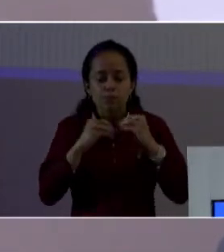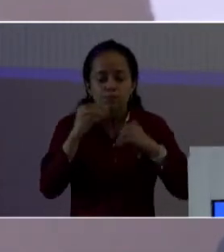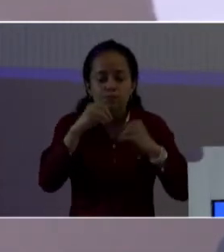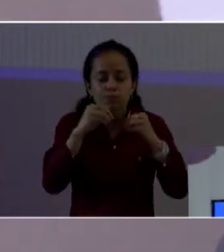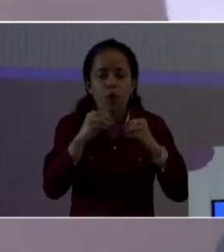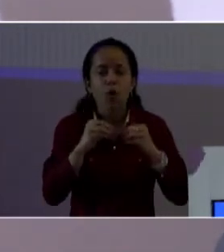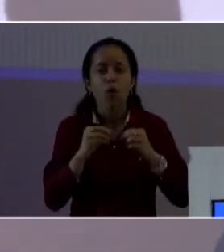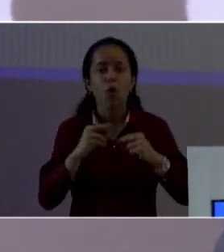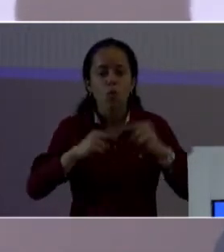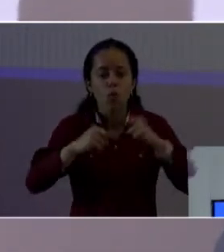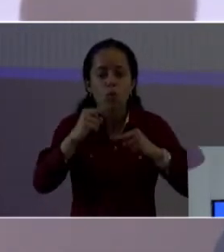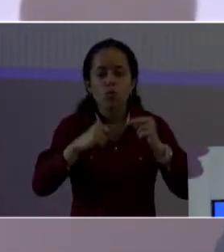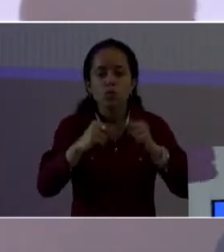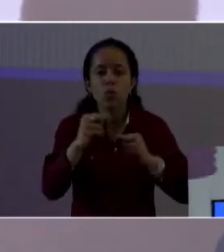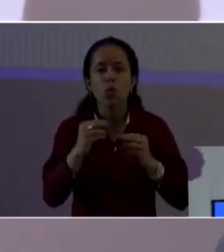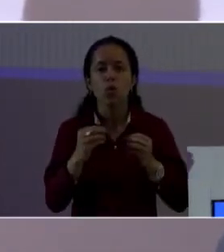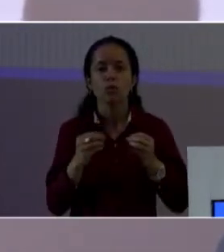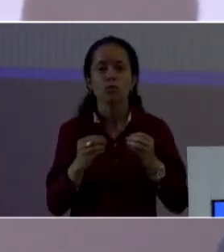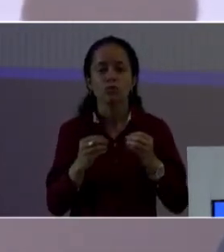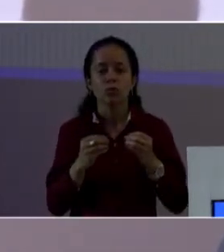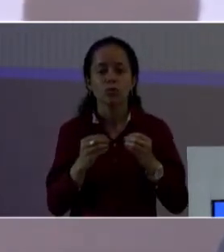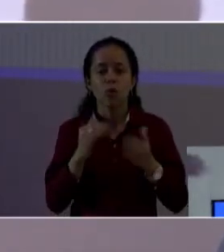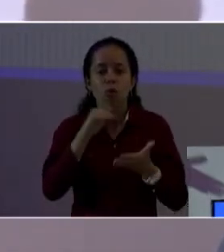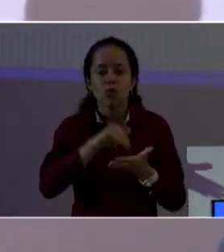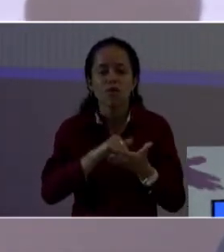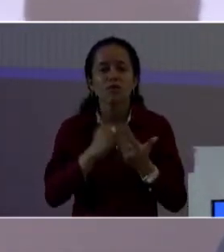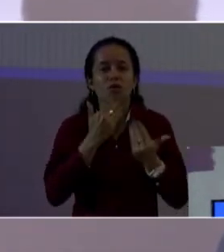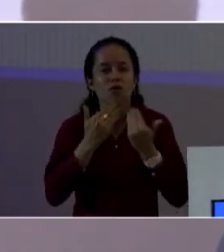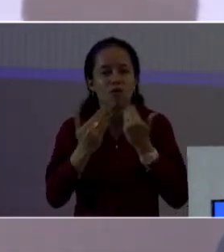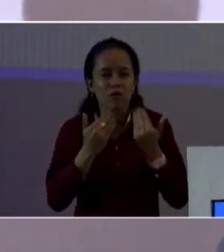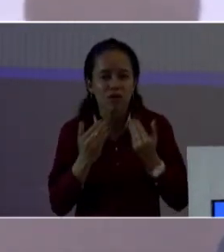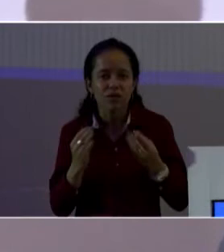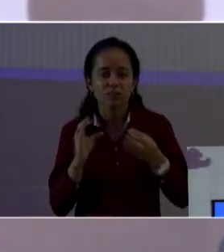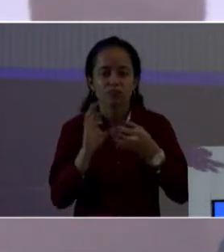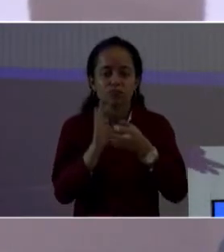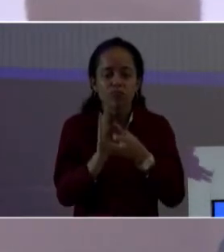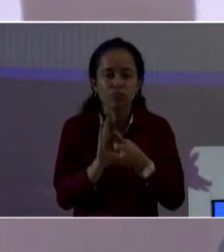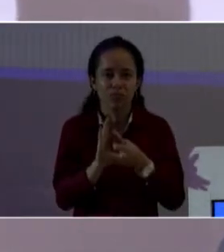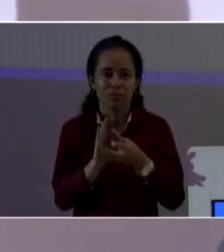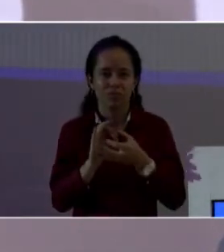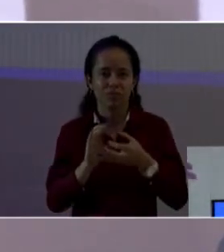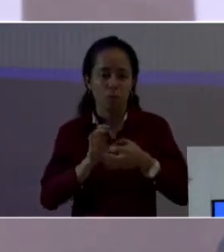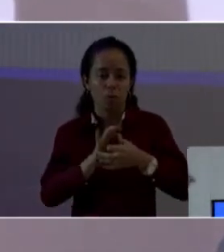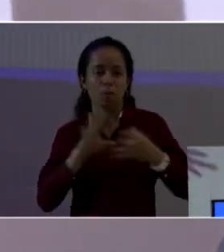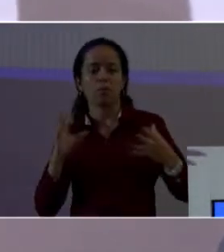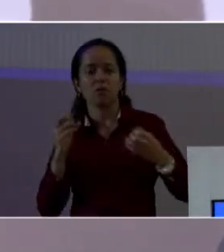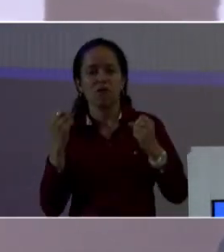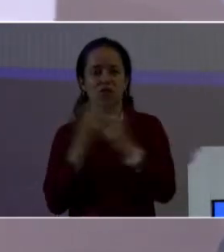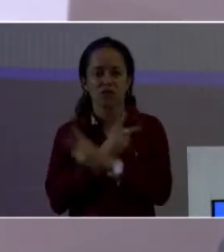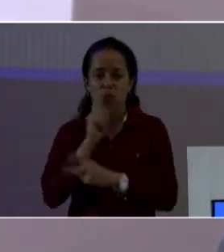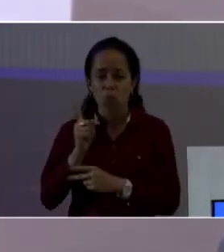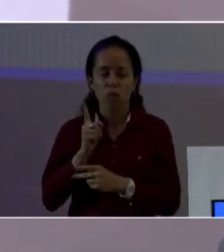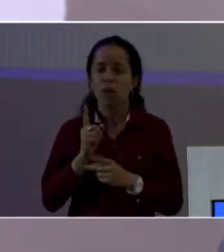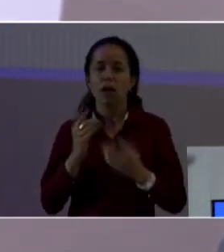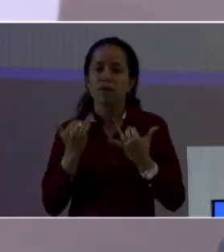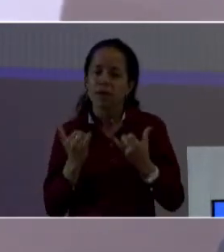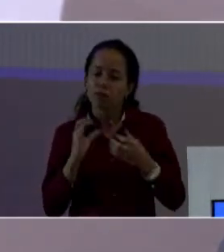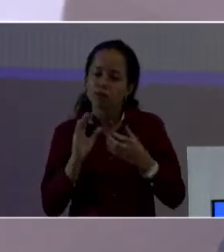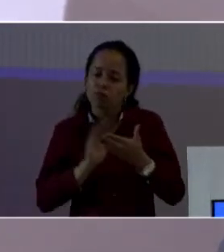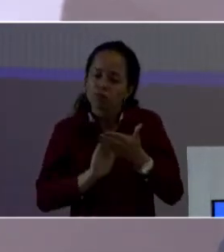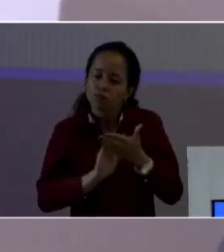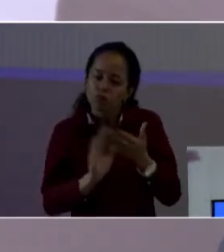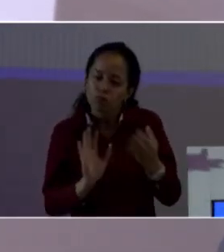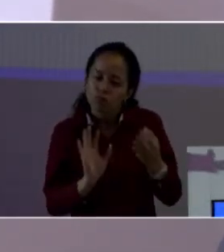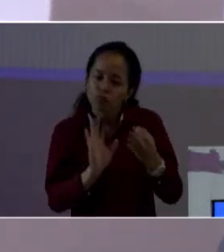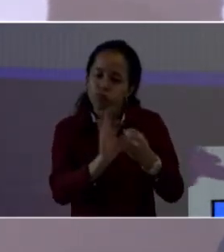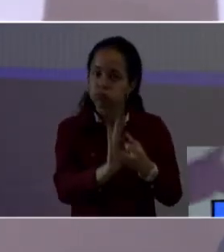tejer nuevamente esos lazos que se han roto a propósito del conflicto. Creo que un ejemplo muy claro y sobre